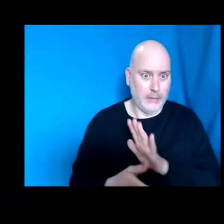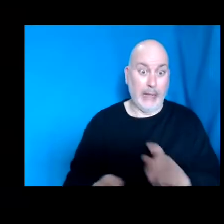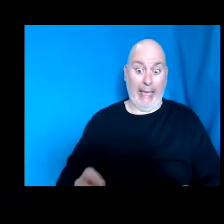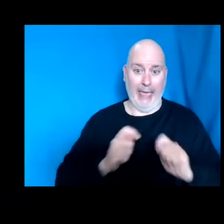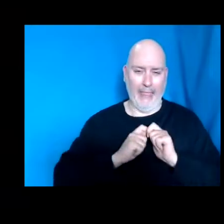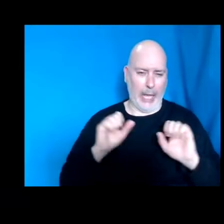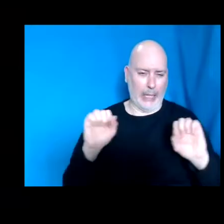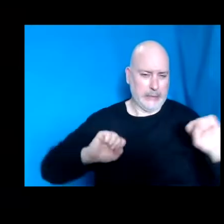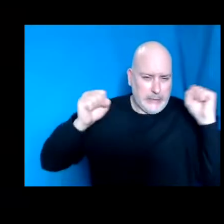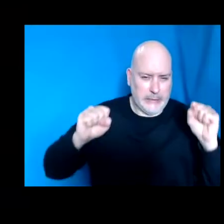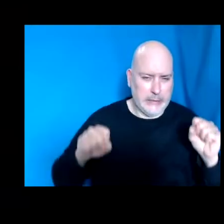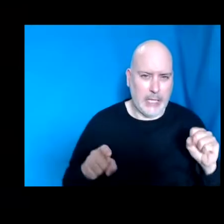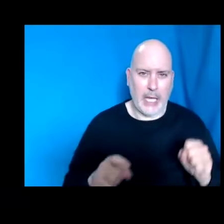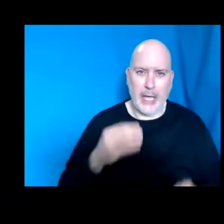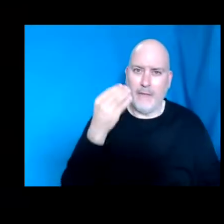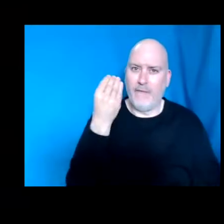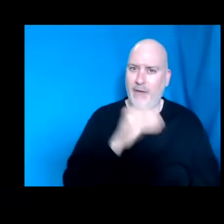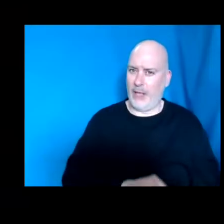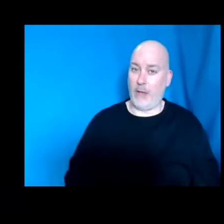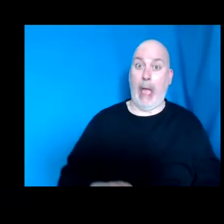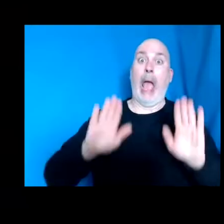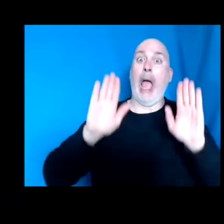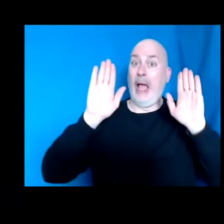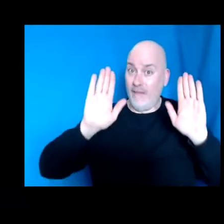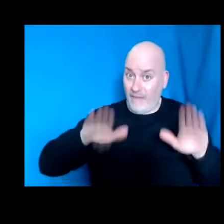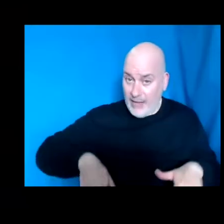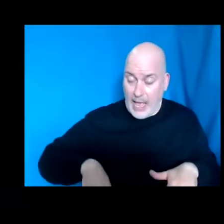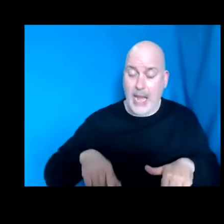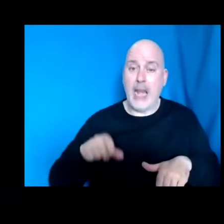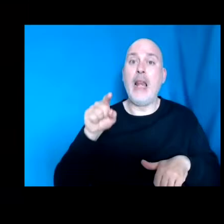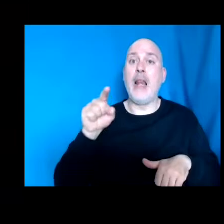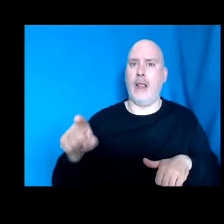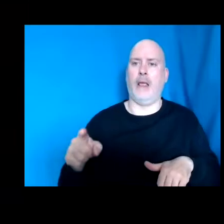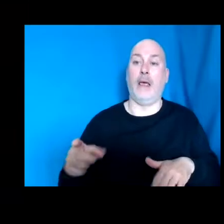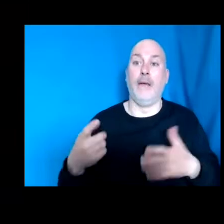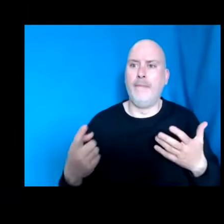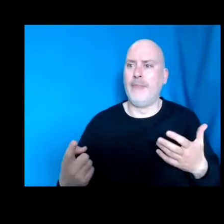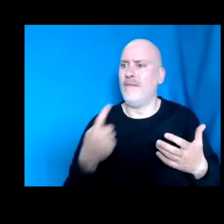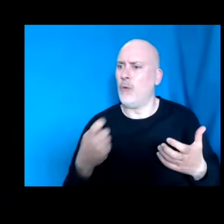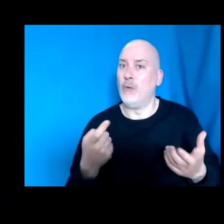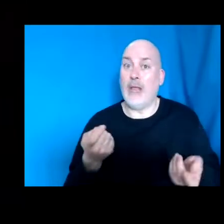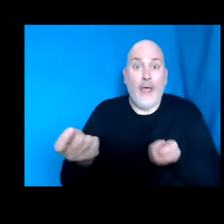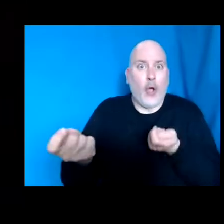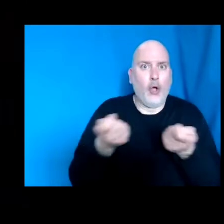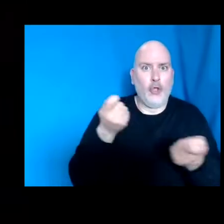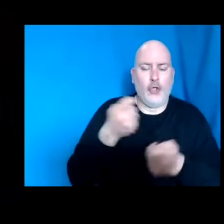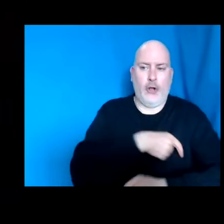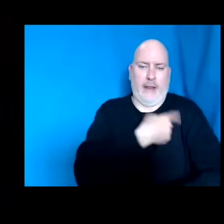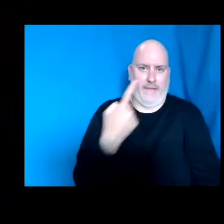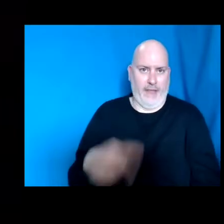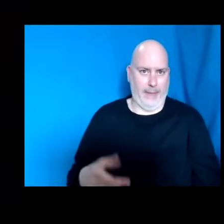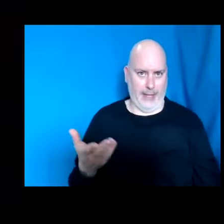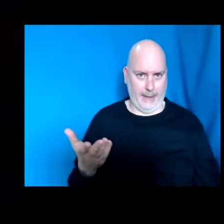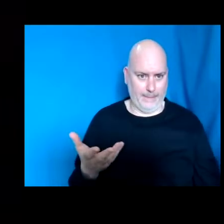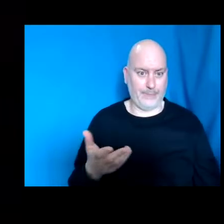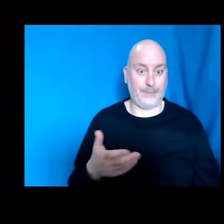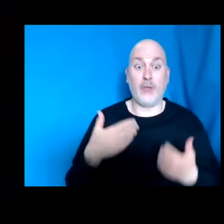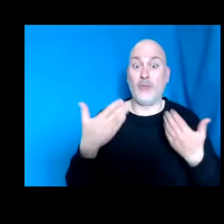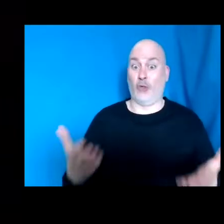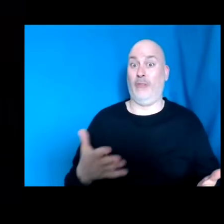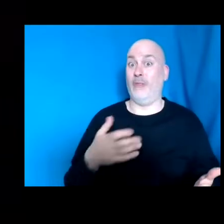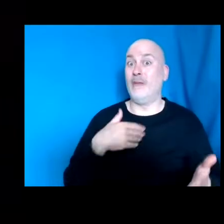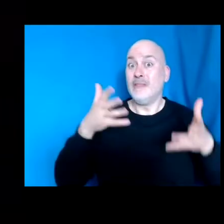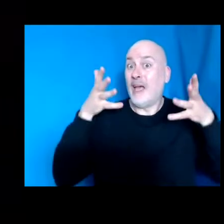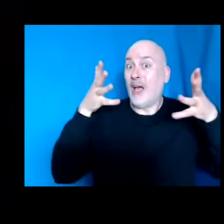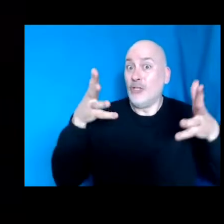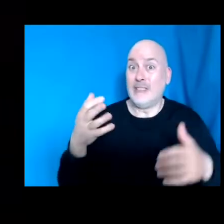escalofríos que a largo tiempo nos va a llevar a dificultad para controlar la fiebre. Por lo tanto, lo que aconsejamos